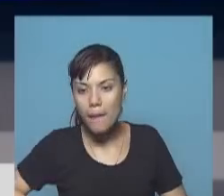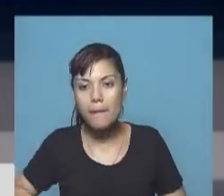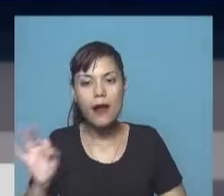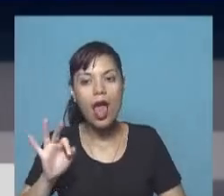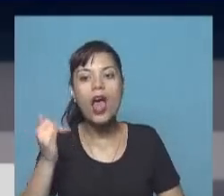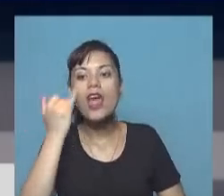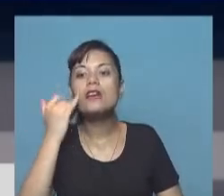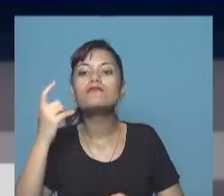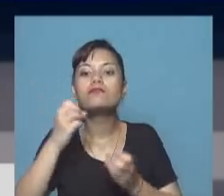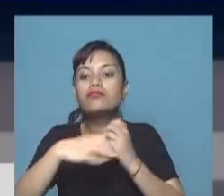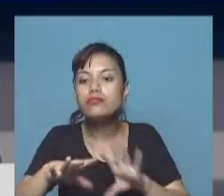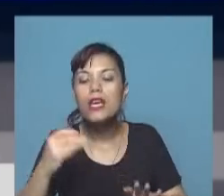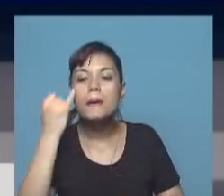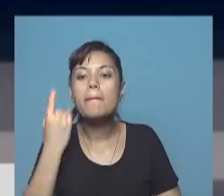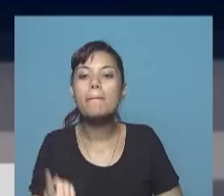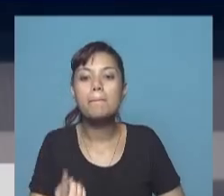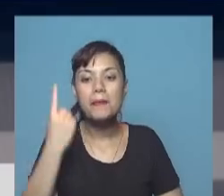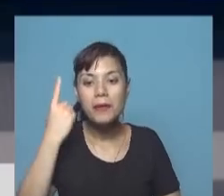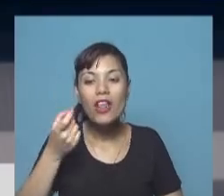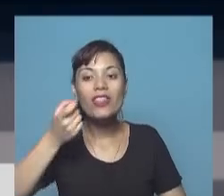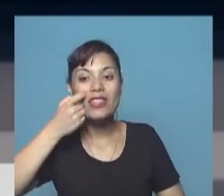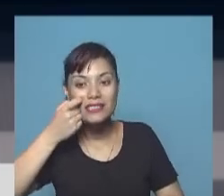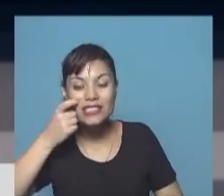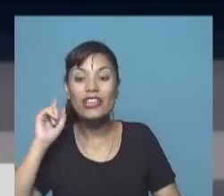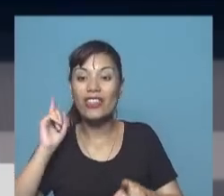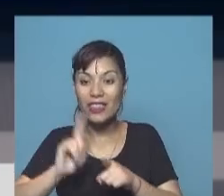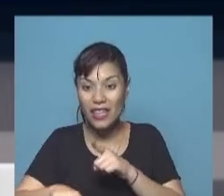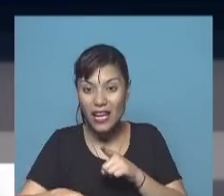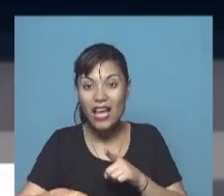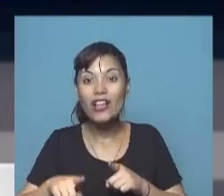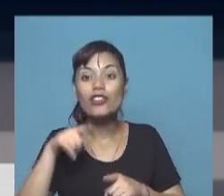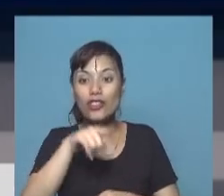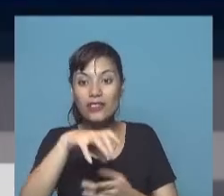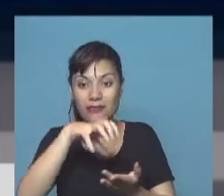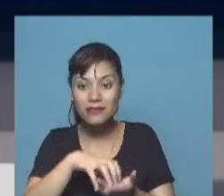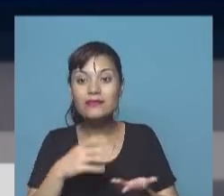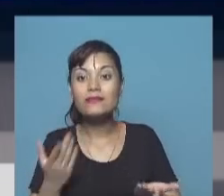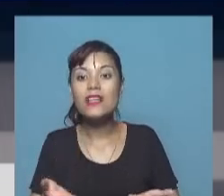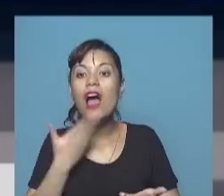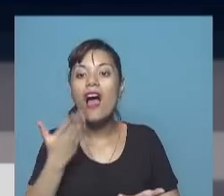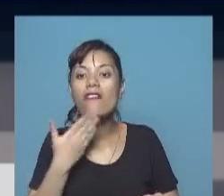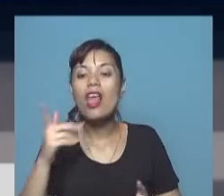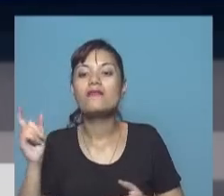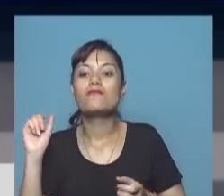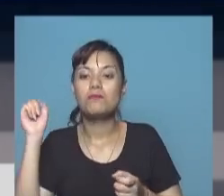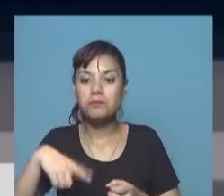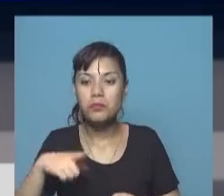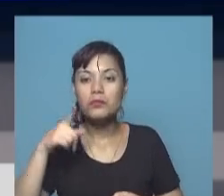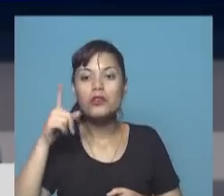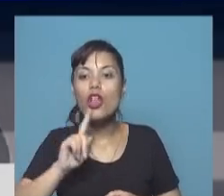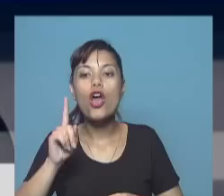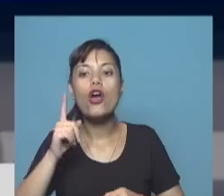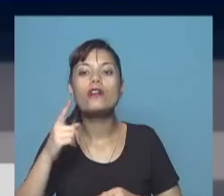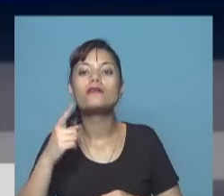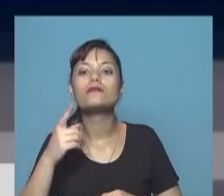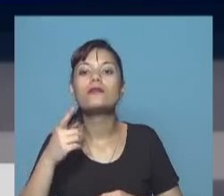encontrado resto de disparos y los primeros testigos directos del caso hablan de una agresión no